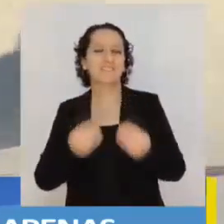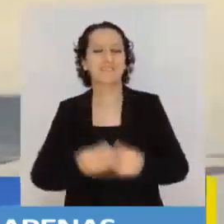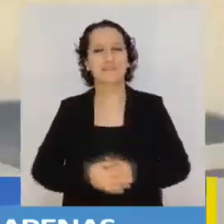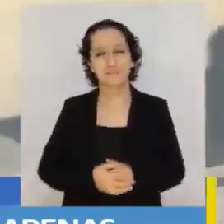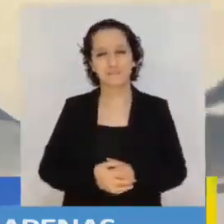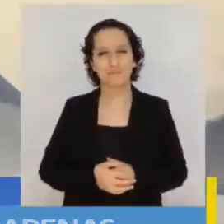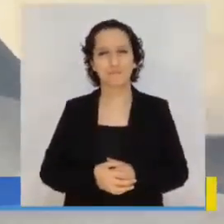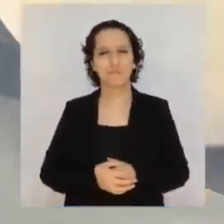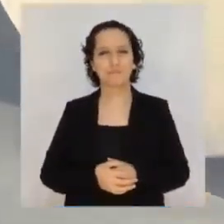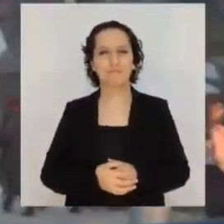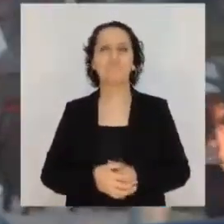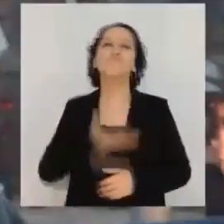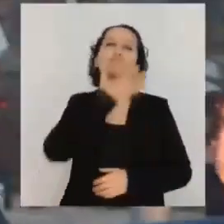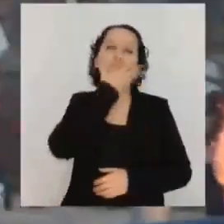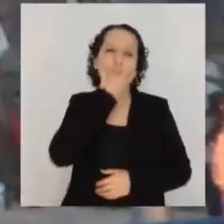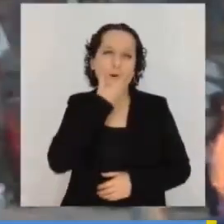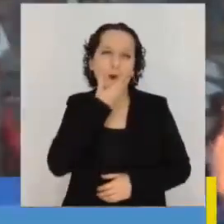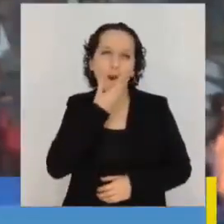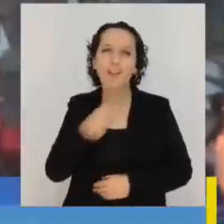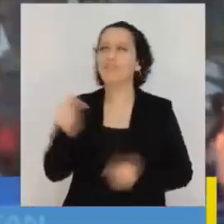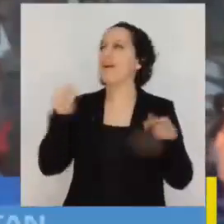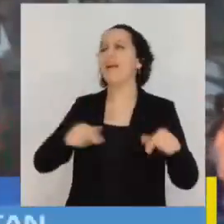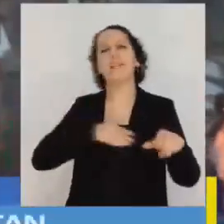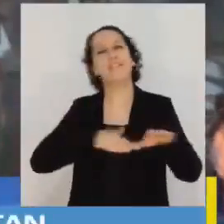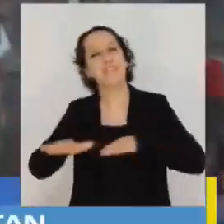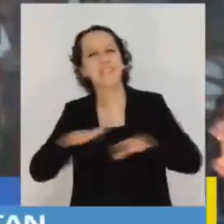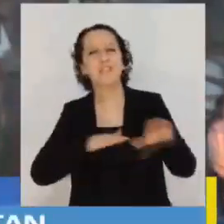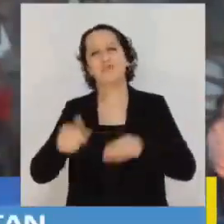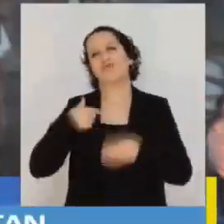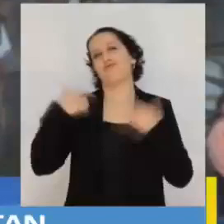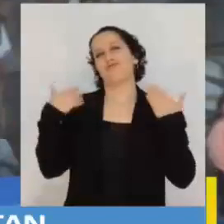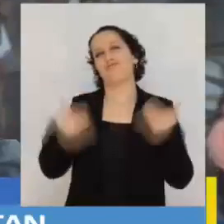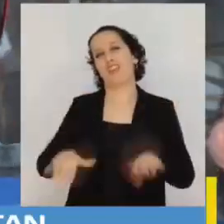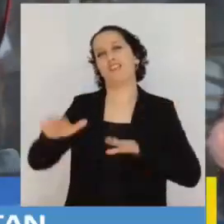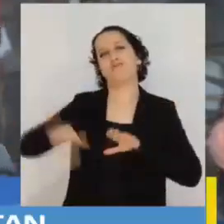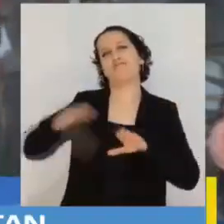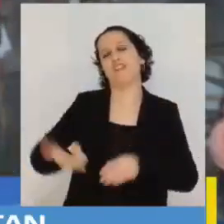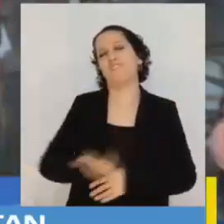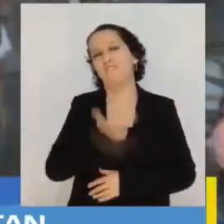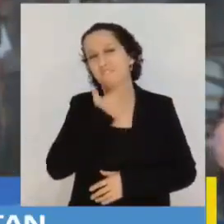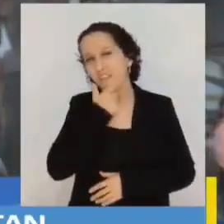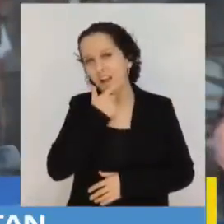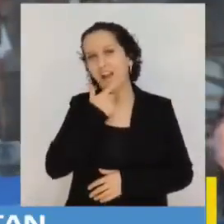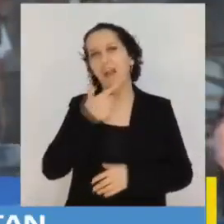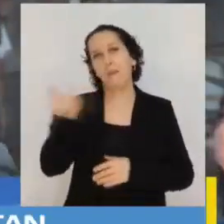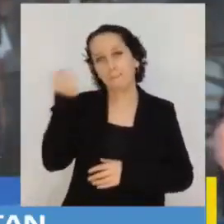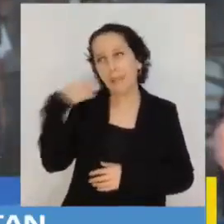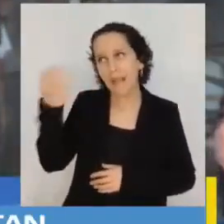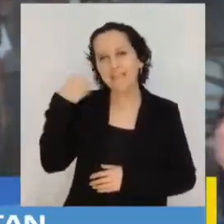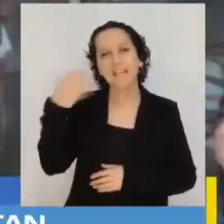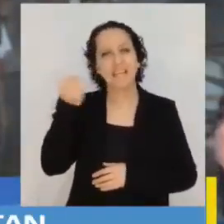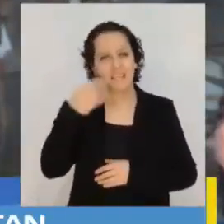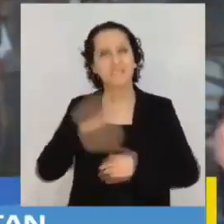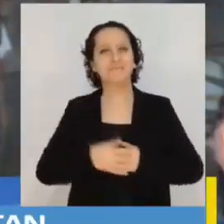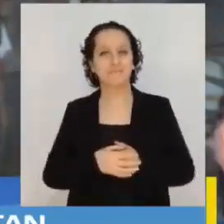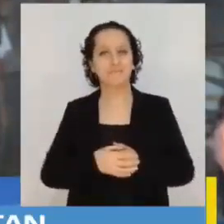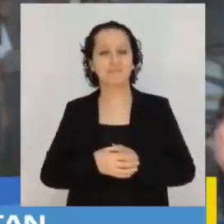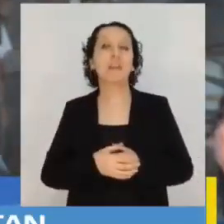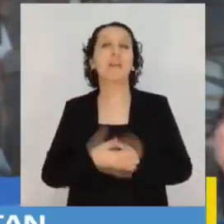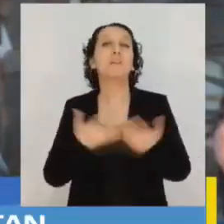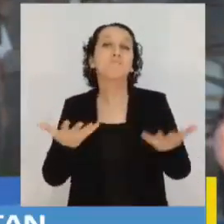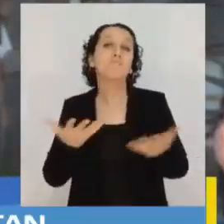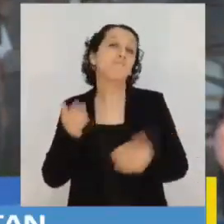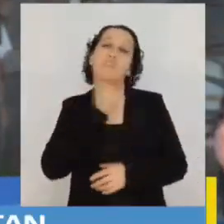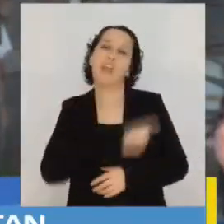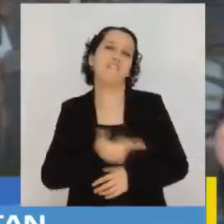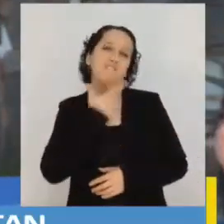instalaciones. Es bonito acá para andar, yo he andado, es bacán, tarda a practicar, pero al